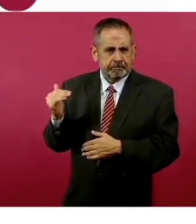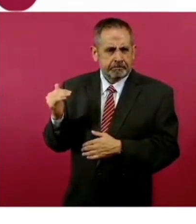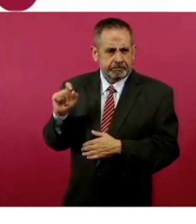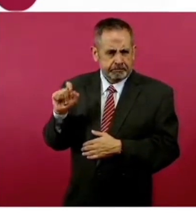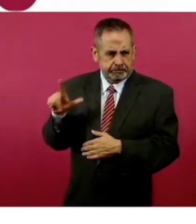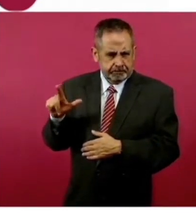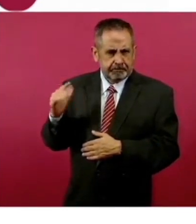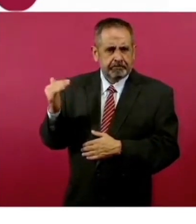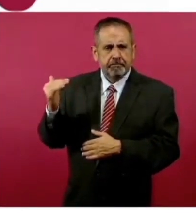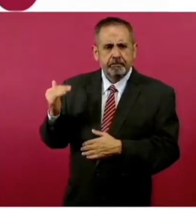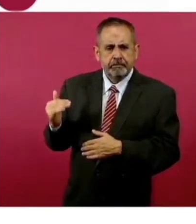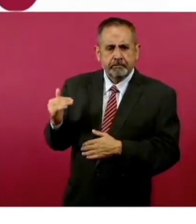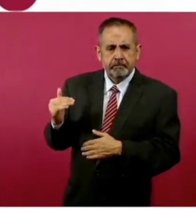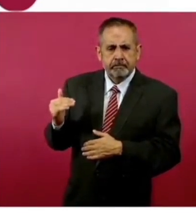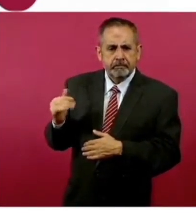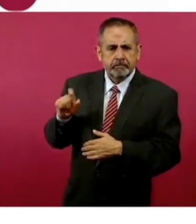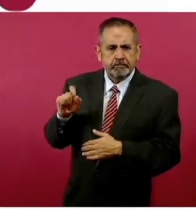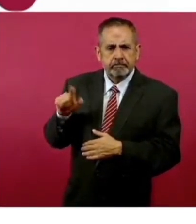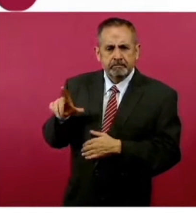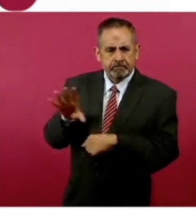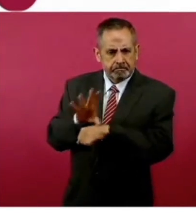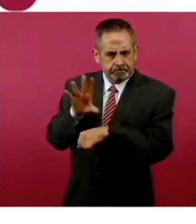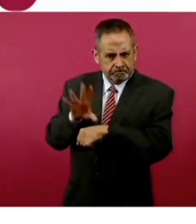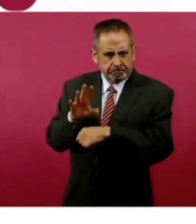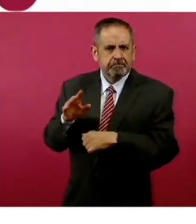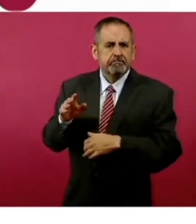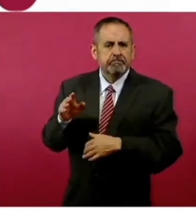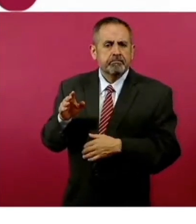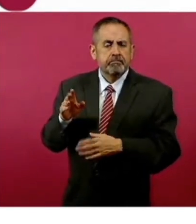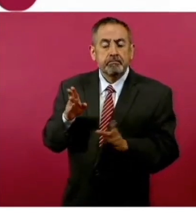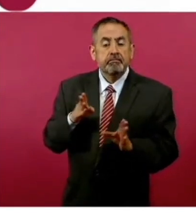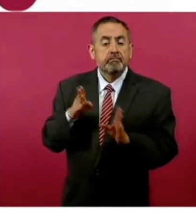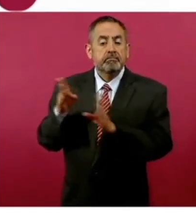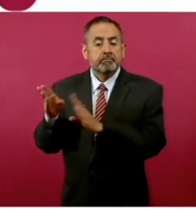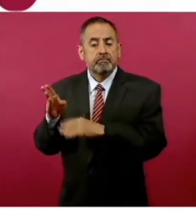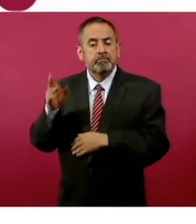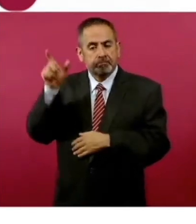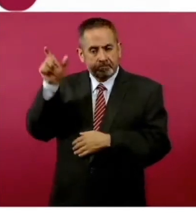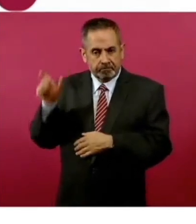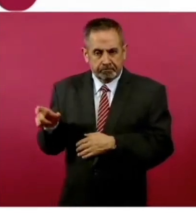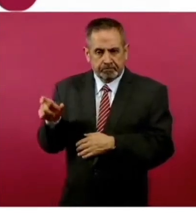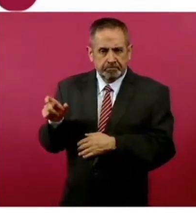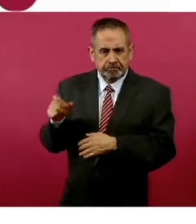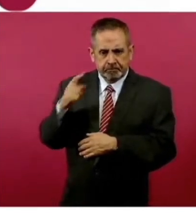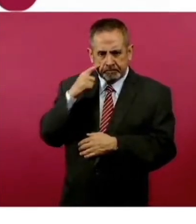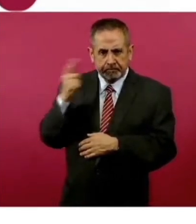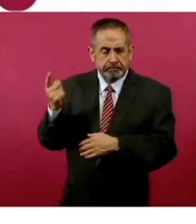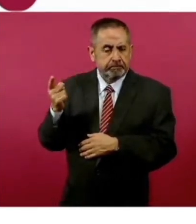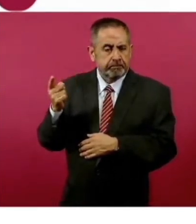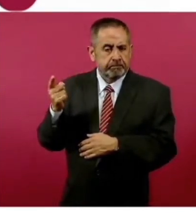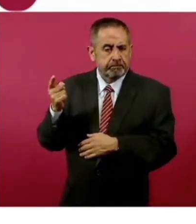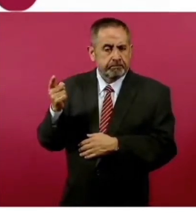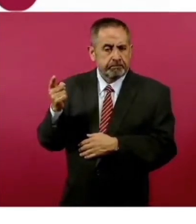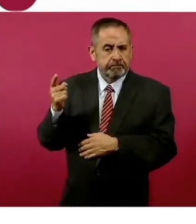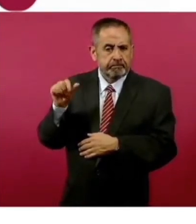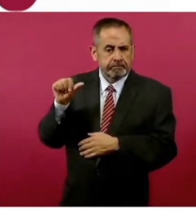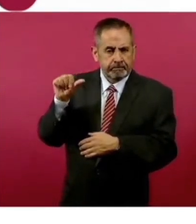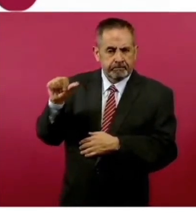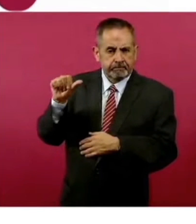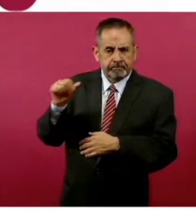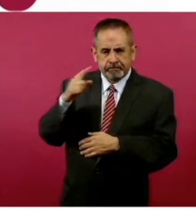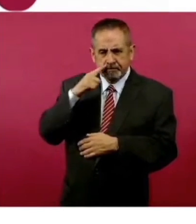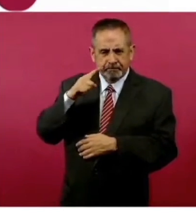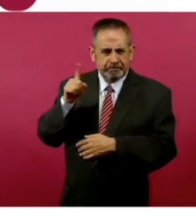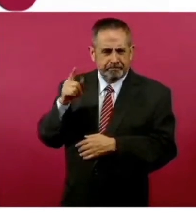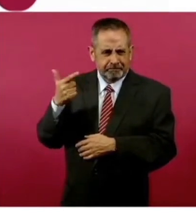transformadores eléctricos 27 plantas de emergencia que no tenían los hospitales con el riesgo que esto conlleva dieciséis compresores de